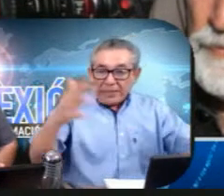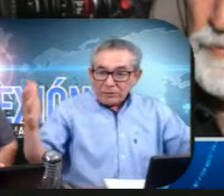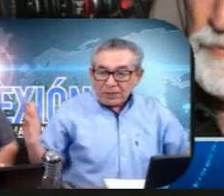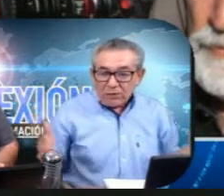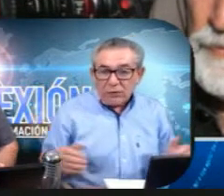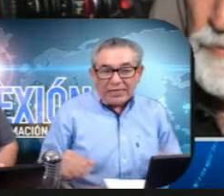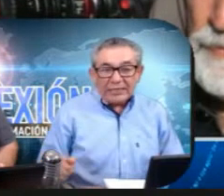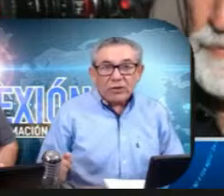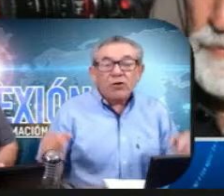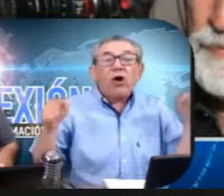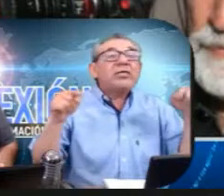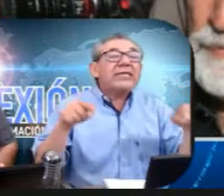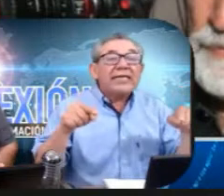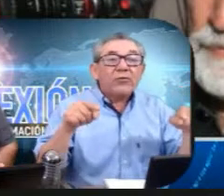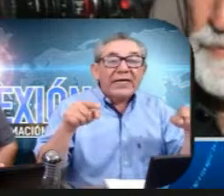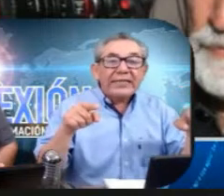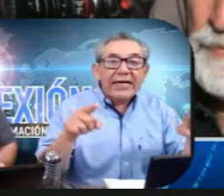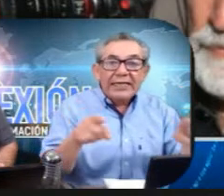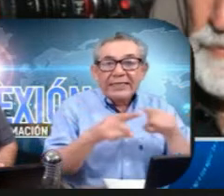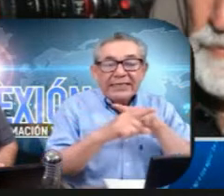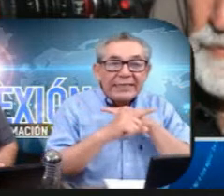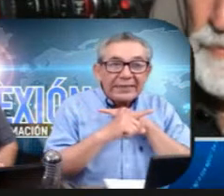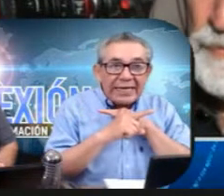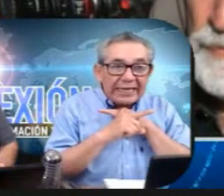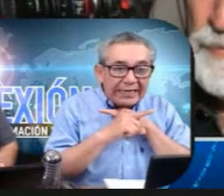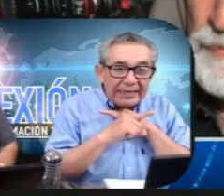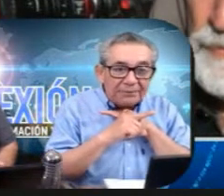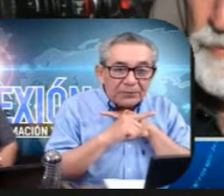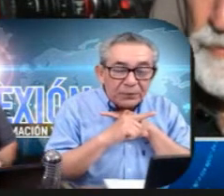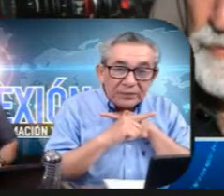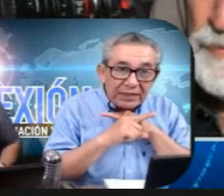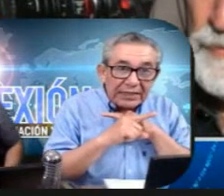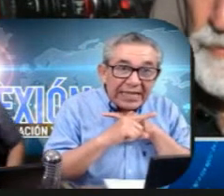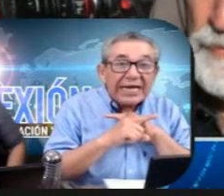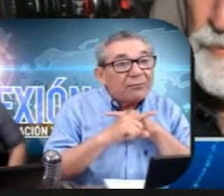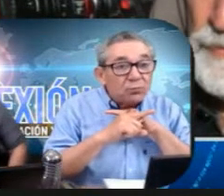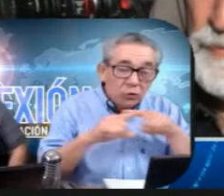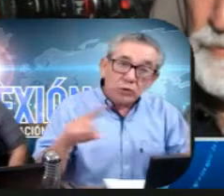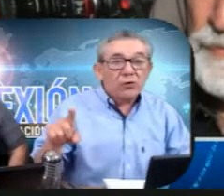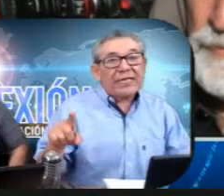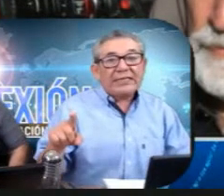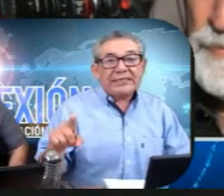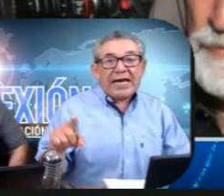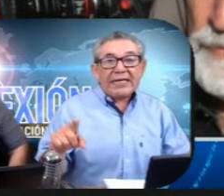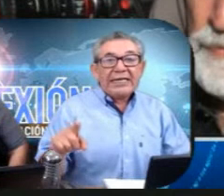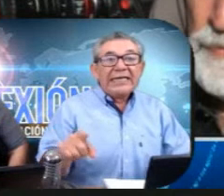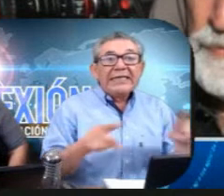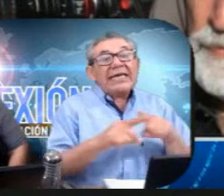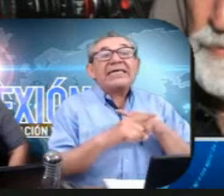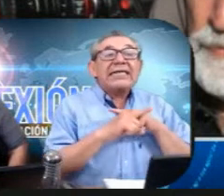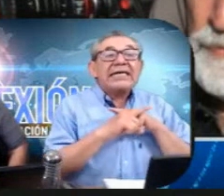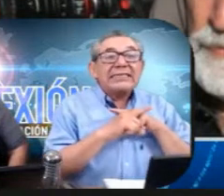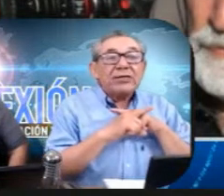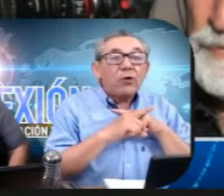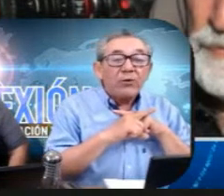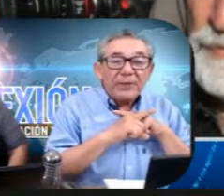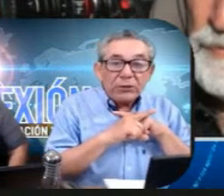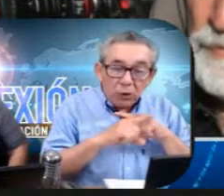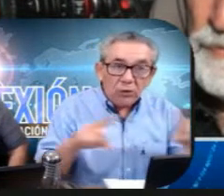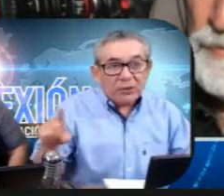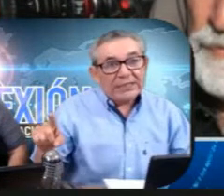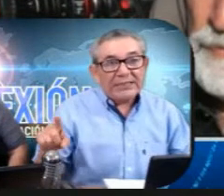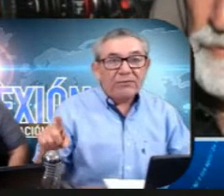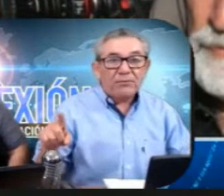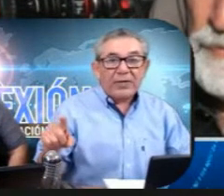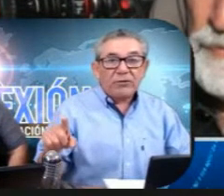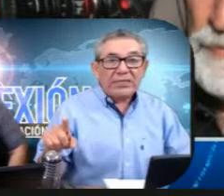de comunicación, hoy se dan cuenta de que dejan mucho que desear, de que se les olvidó lo que es